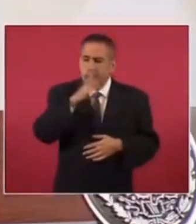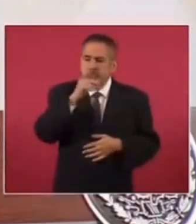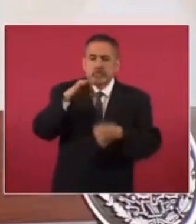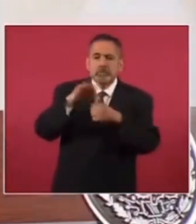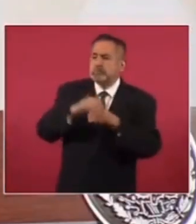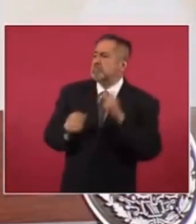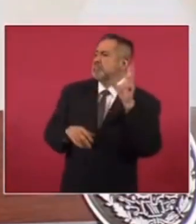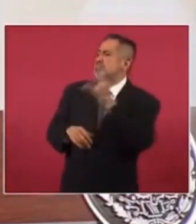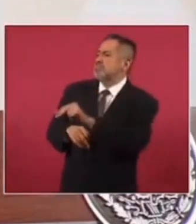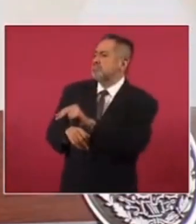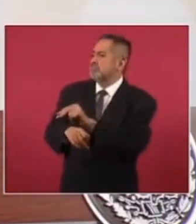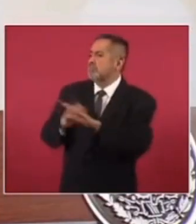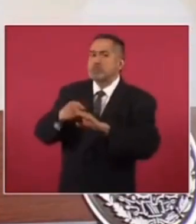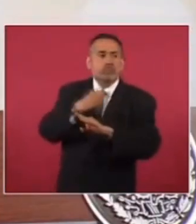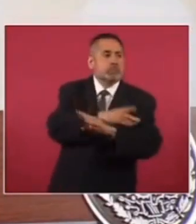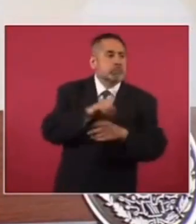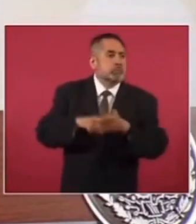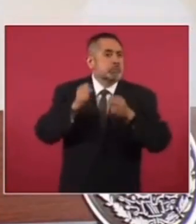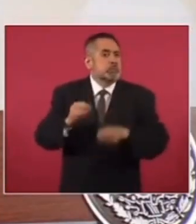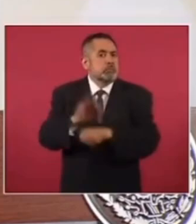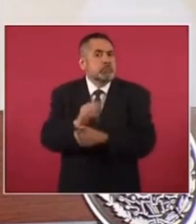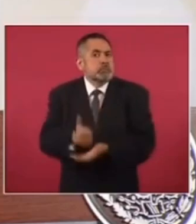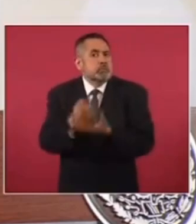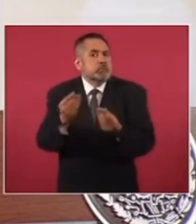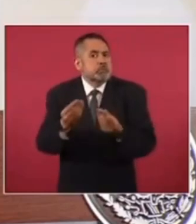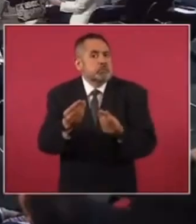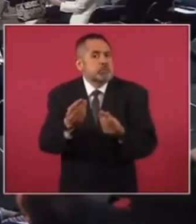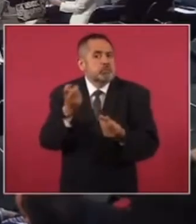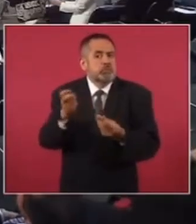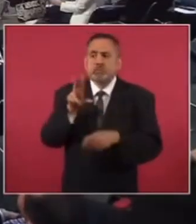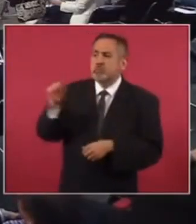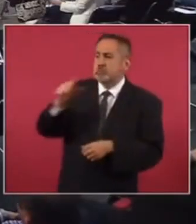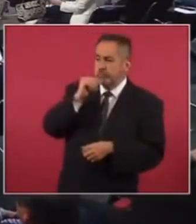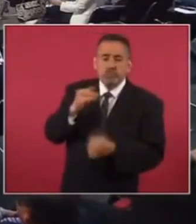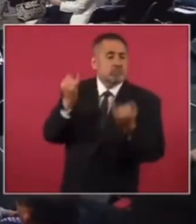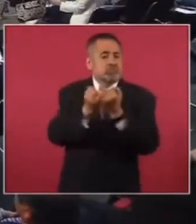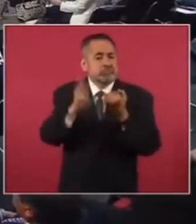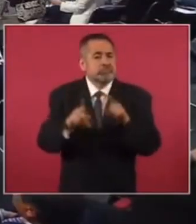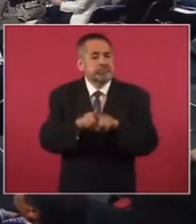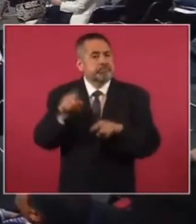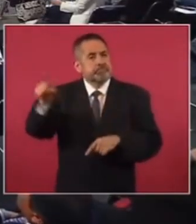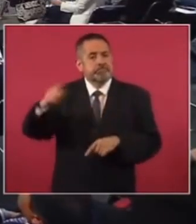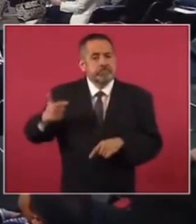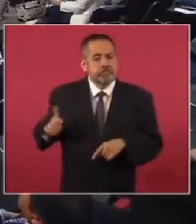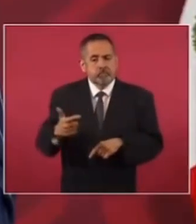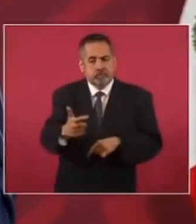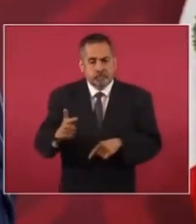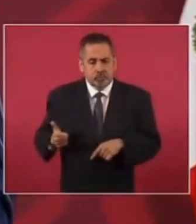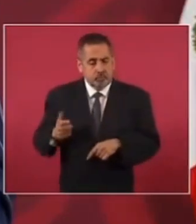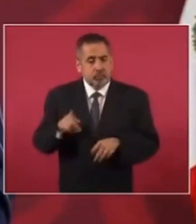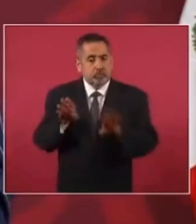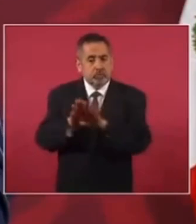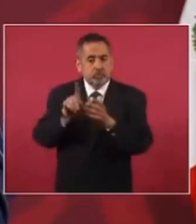del Congreso local, con mayoría panista, rechazó la reforma de que la